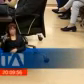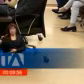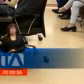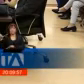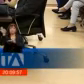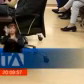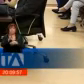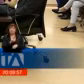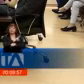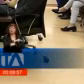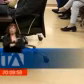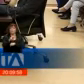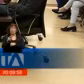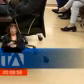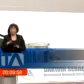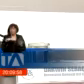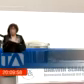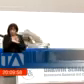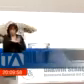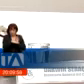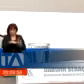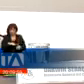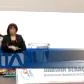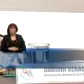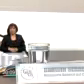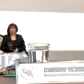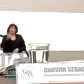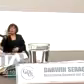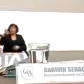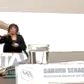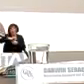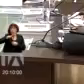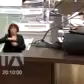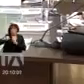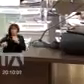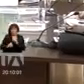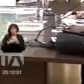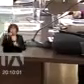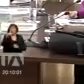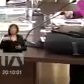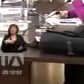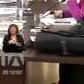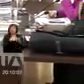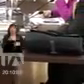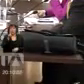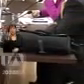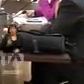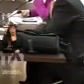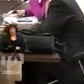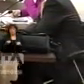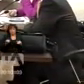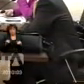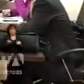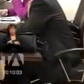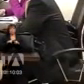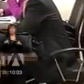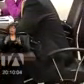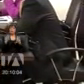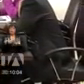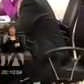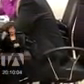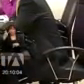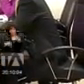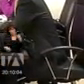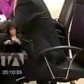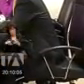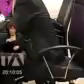la señora Ruth Patricio Arregui Solano. Fueron 4 votos a favor, 1 en contra y 2 abstenciones que finalmente designaron a